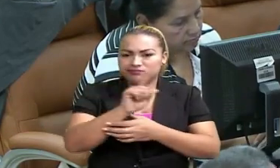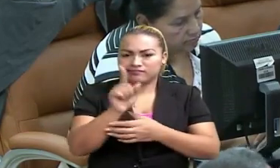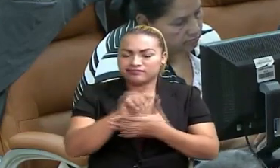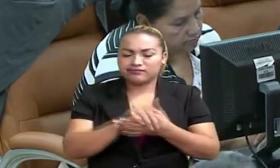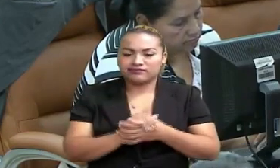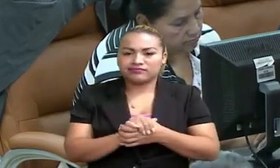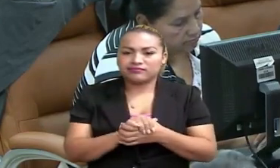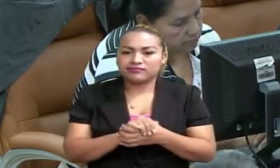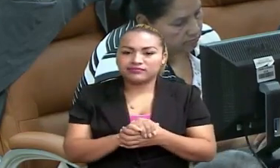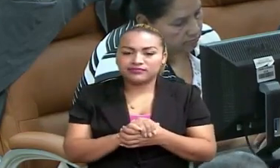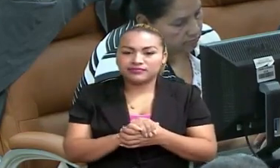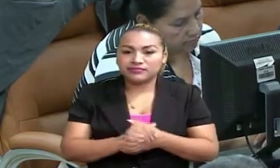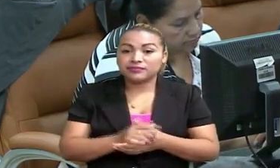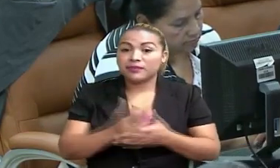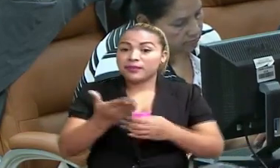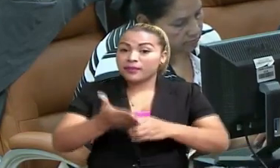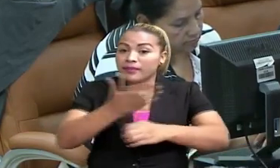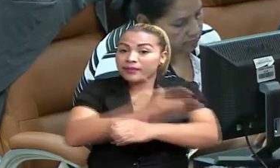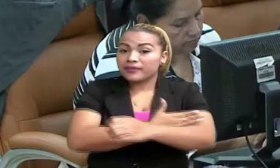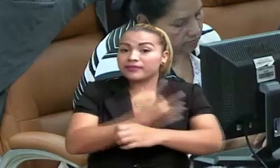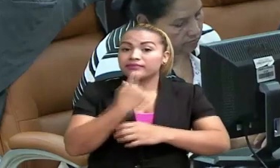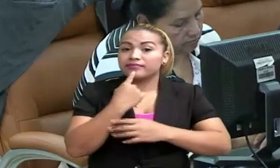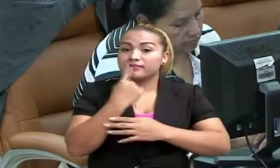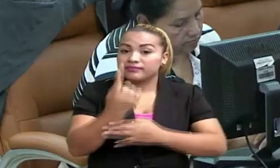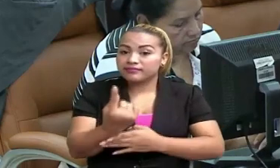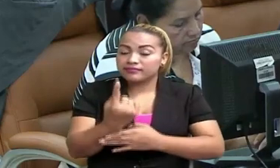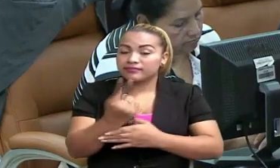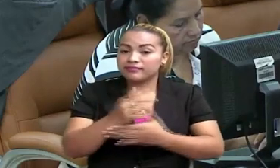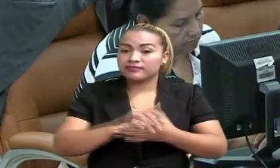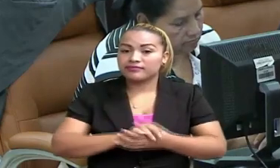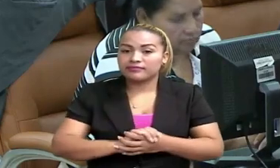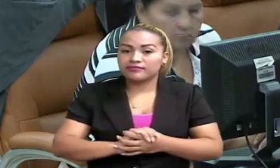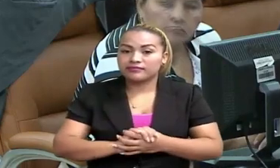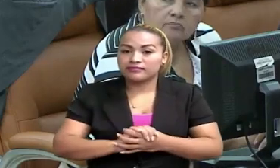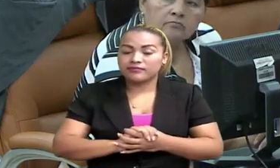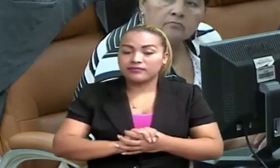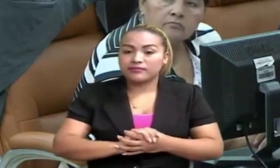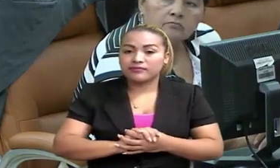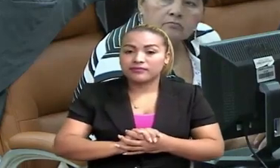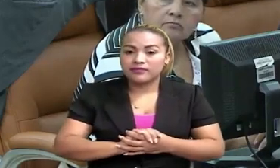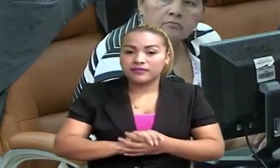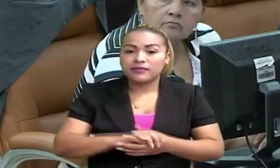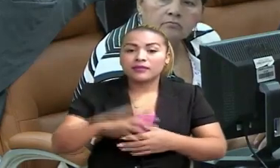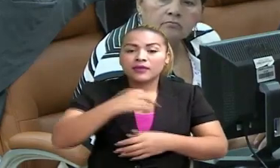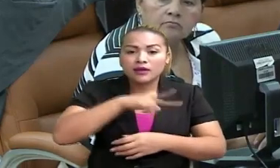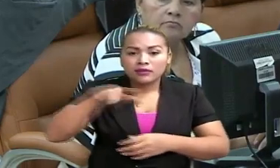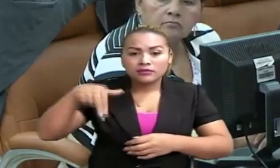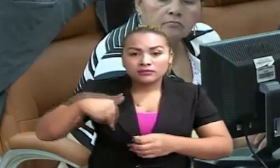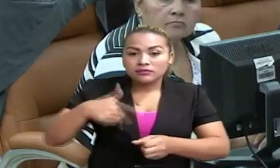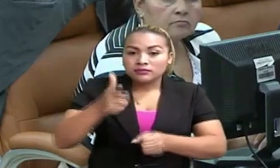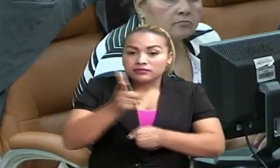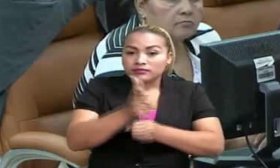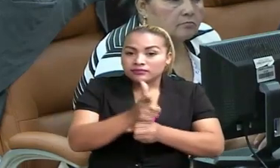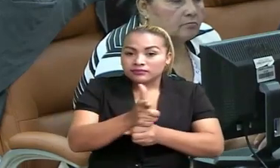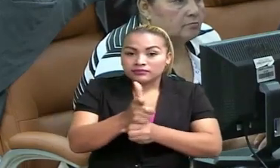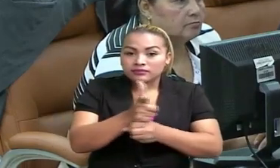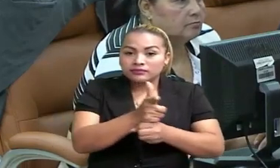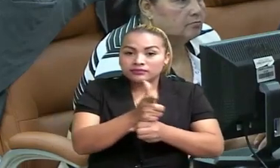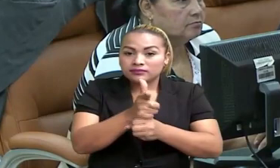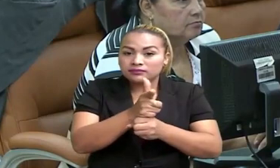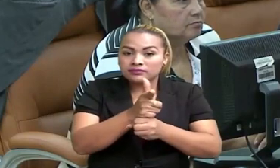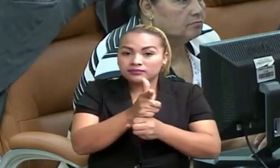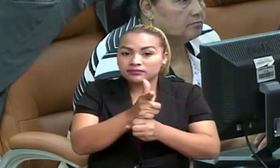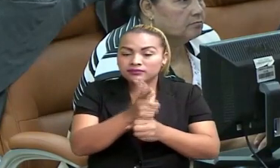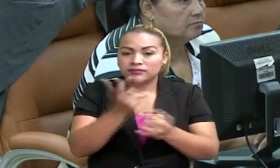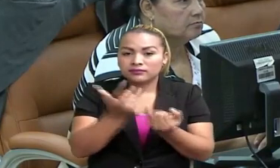decían que nosotros estamos grabando la pechuga